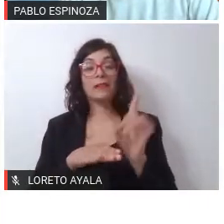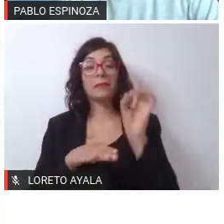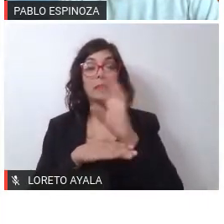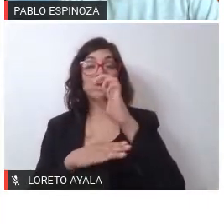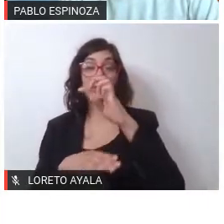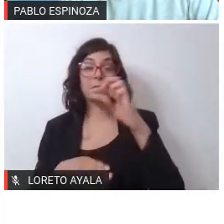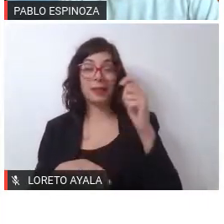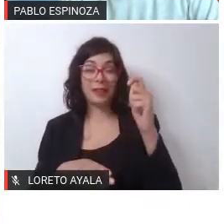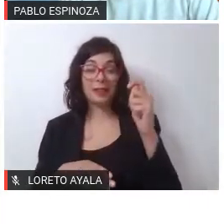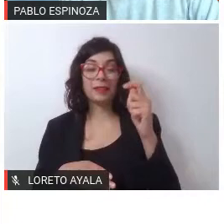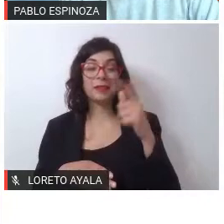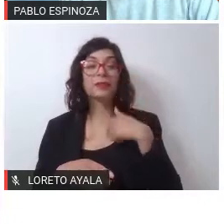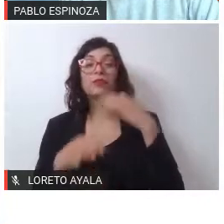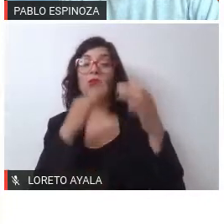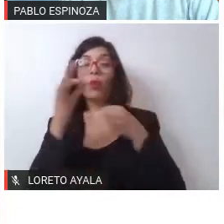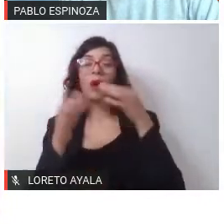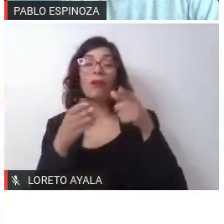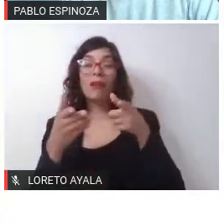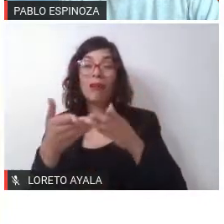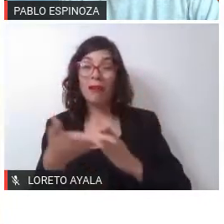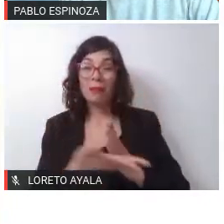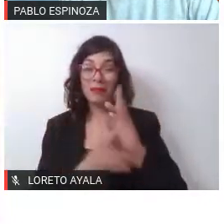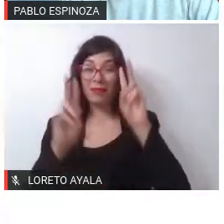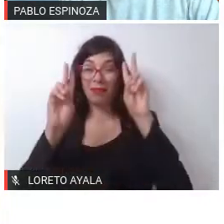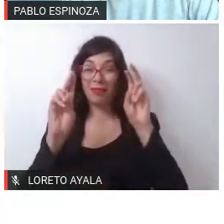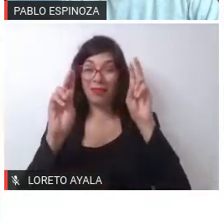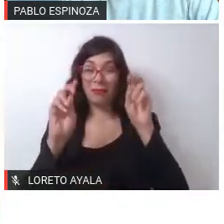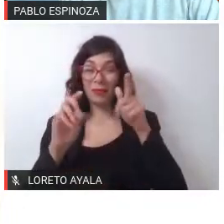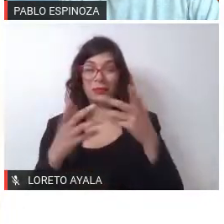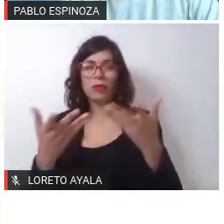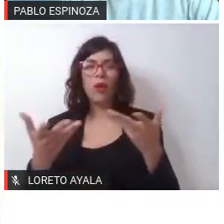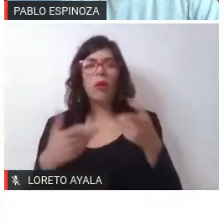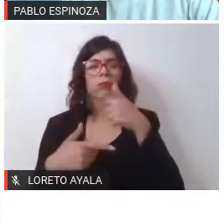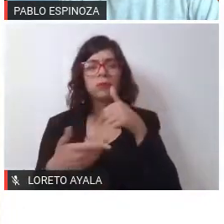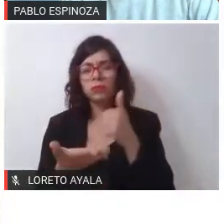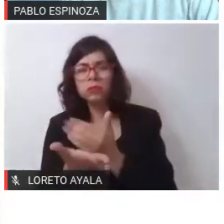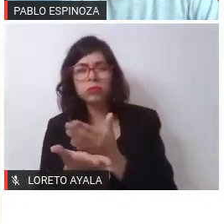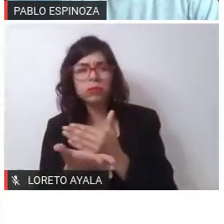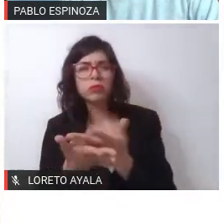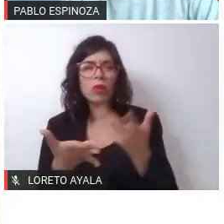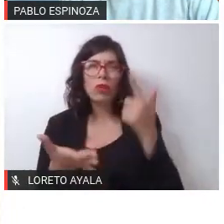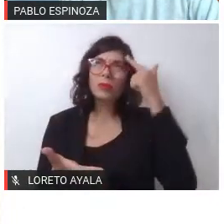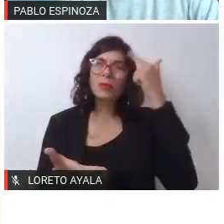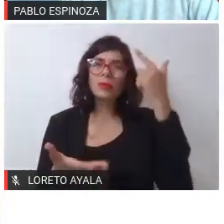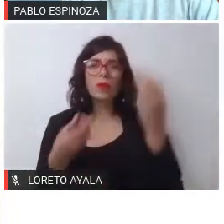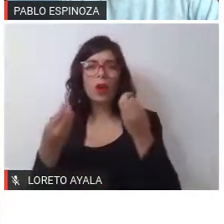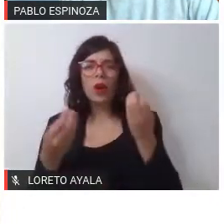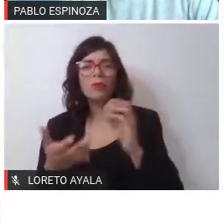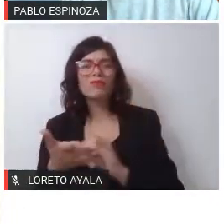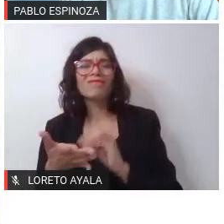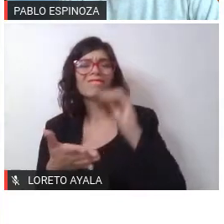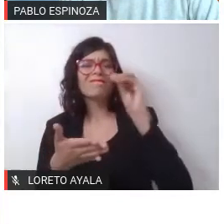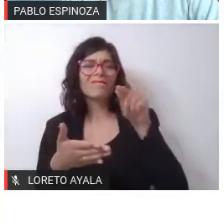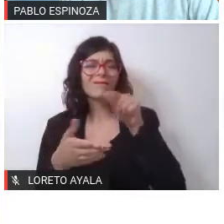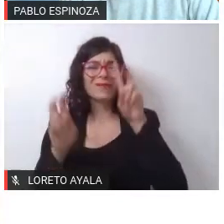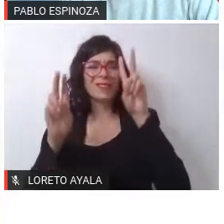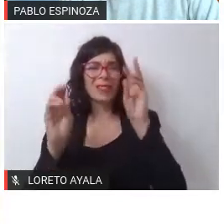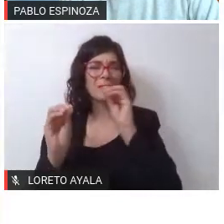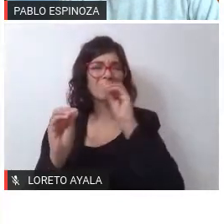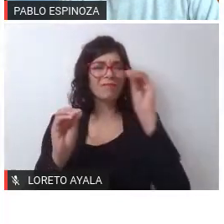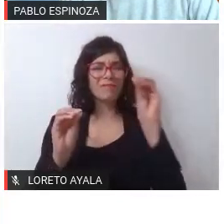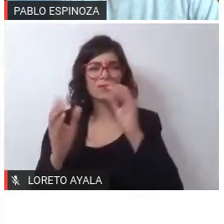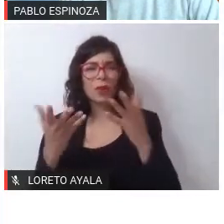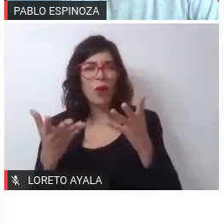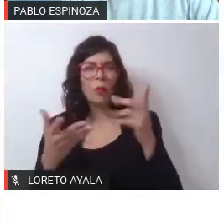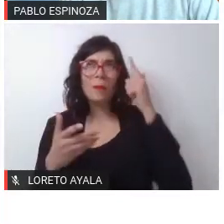que cuando parte el tema y se vienen cómo organizarlo, cómo colocarlo en